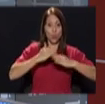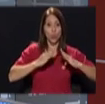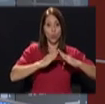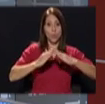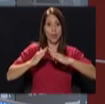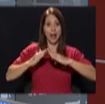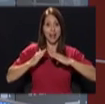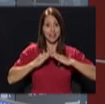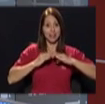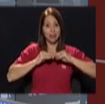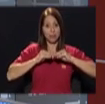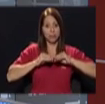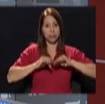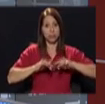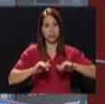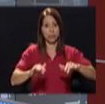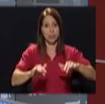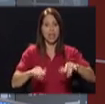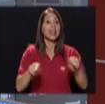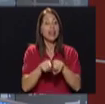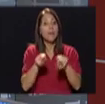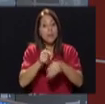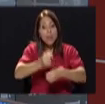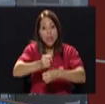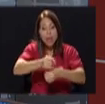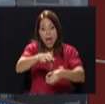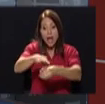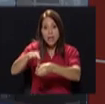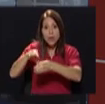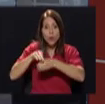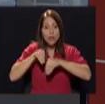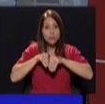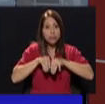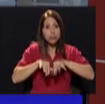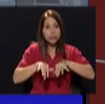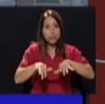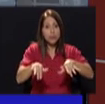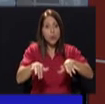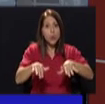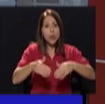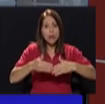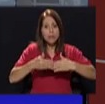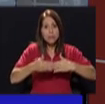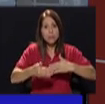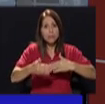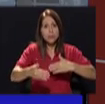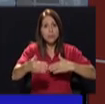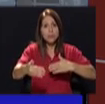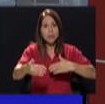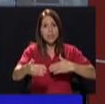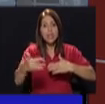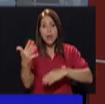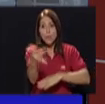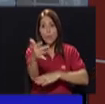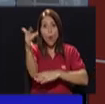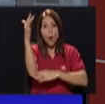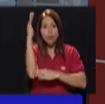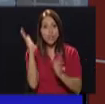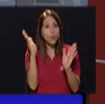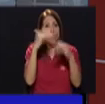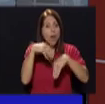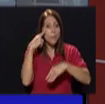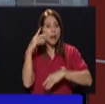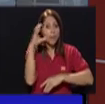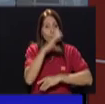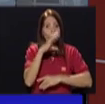agrícolas, pues esto es algo en constante crecimiento y provoca que los animales silvestres tengan menos porciones de bosque para